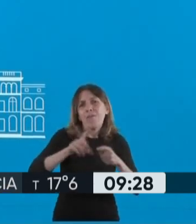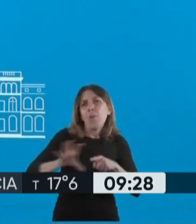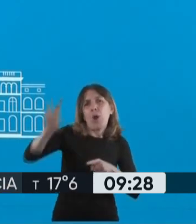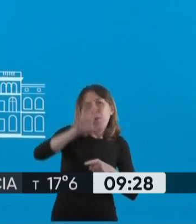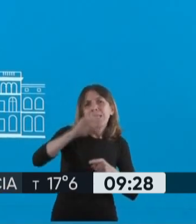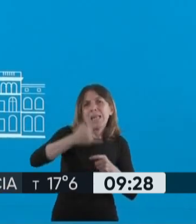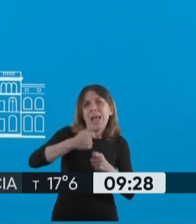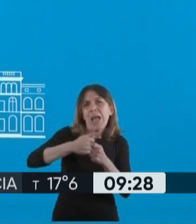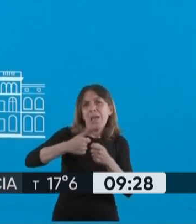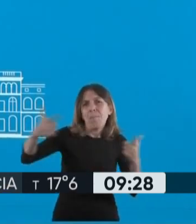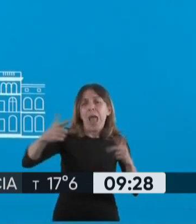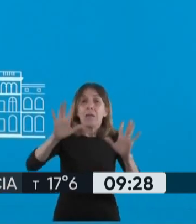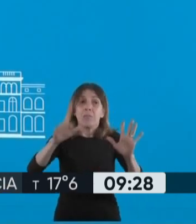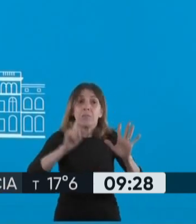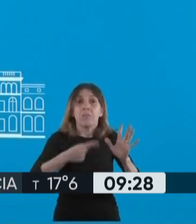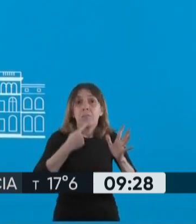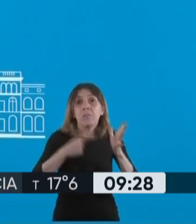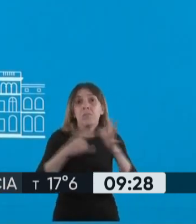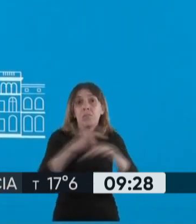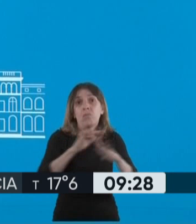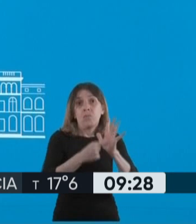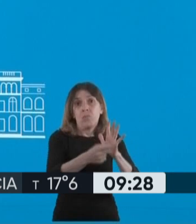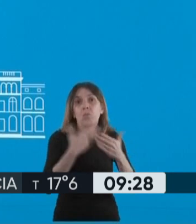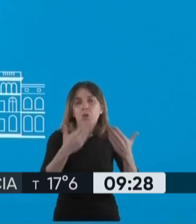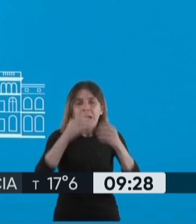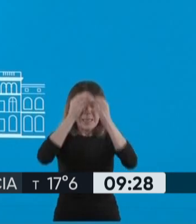De las cuales no se exenta la Ciudad de Buenos Aires. Muchas gracias, Brian.